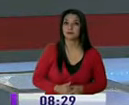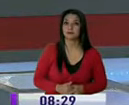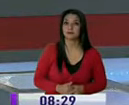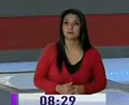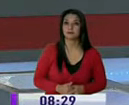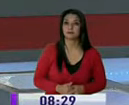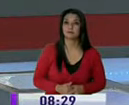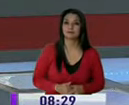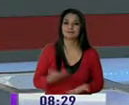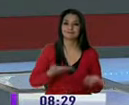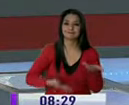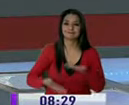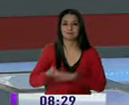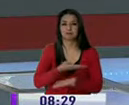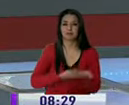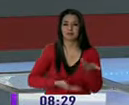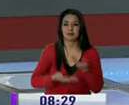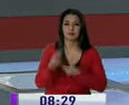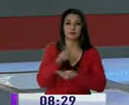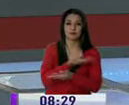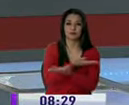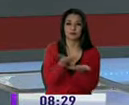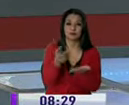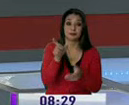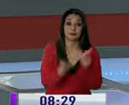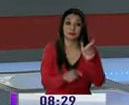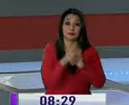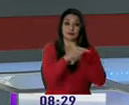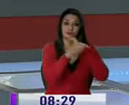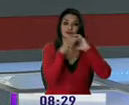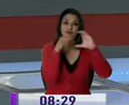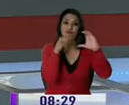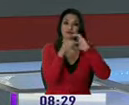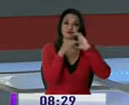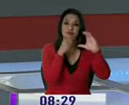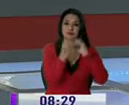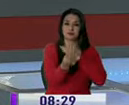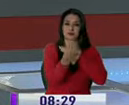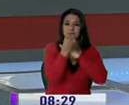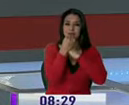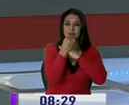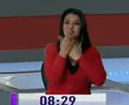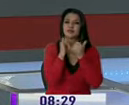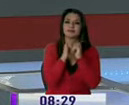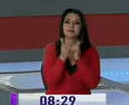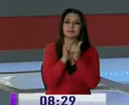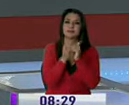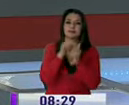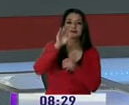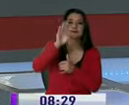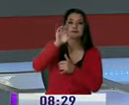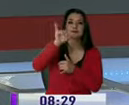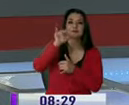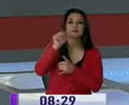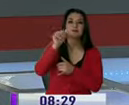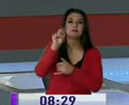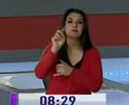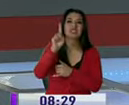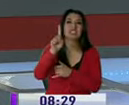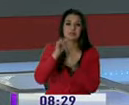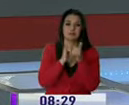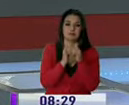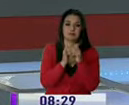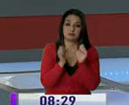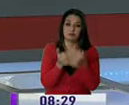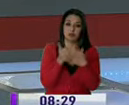para compartir las necesidades y lo que nos cuentan a través de Blindos Chat. Recuerden, Blindos Chat. Esa es la manera directa de